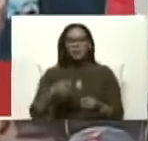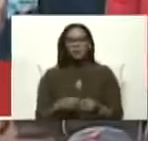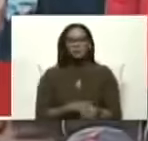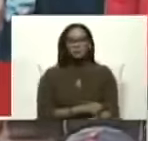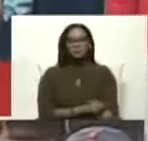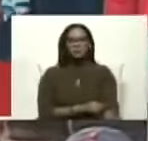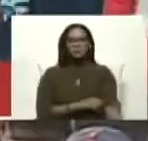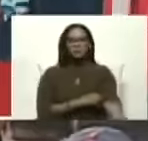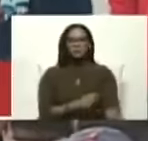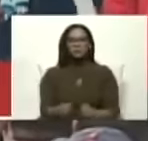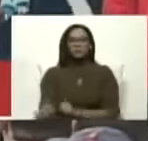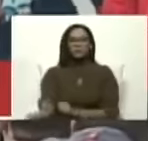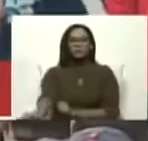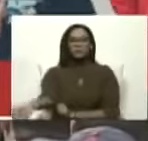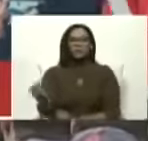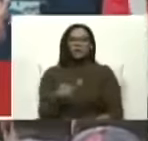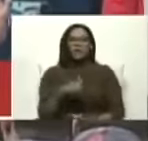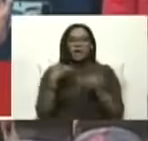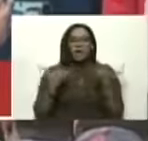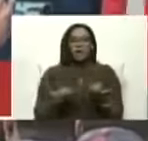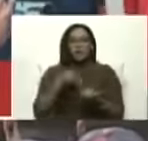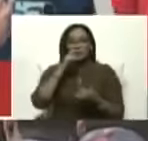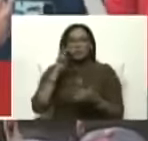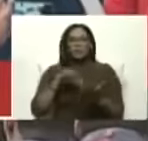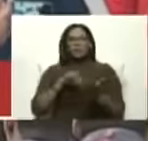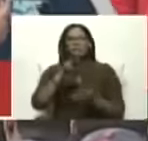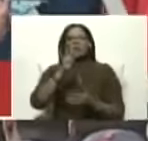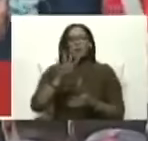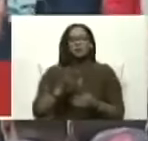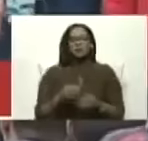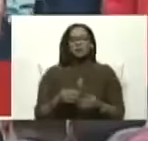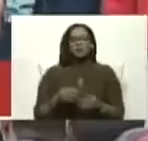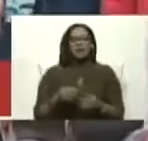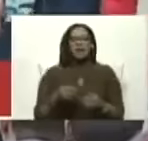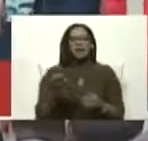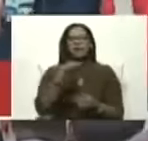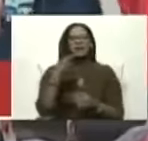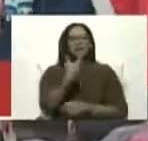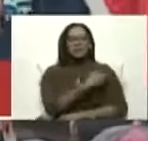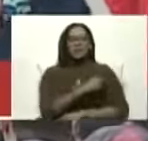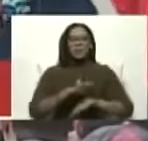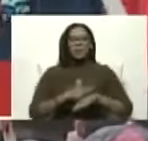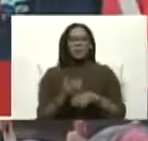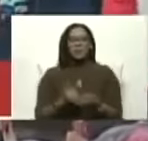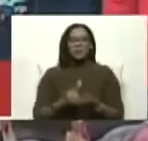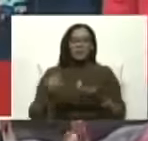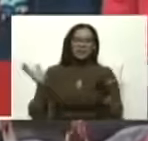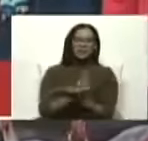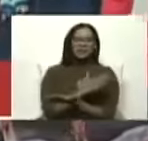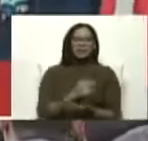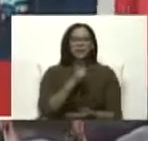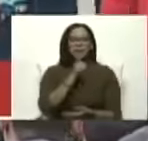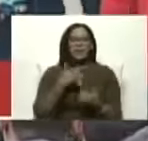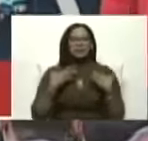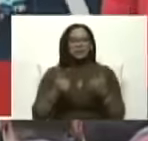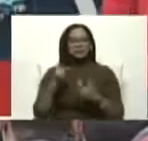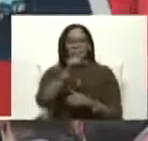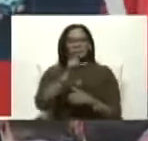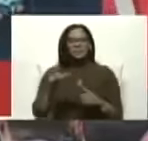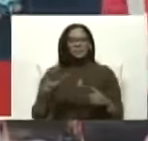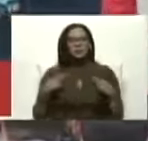Ahora salen en el año 2024 a retirar esa vacuna porque causa daños a la salud de los seres